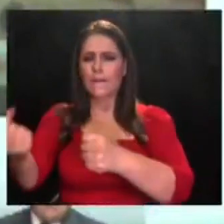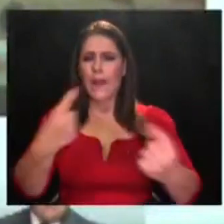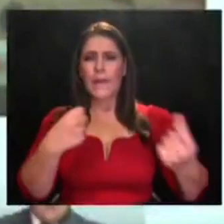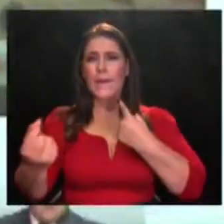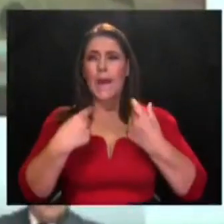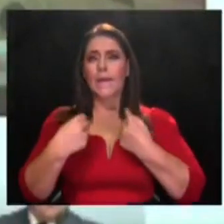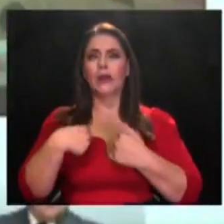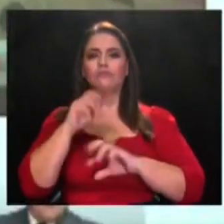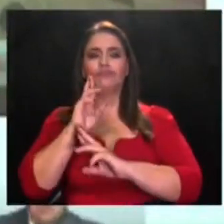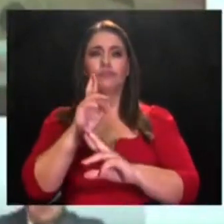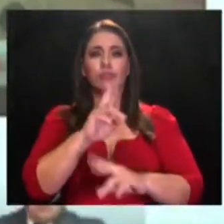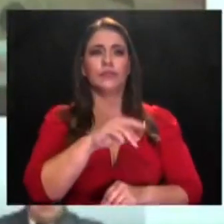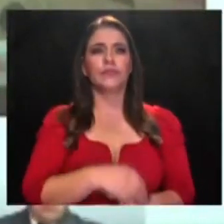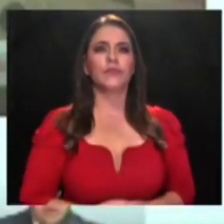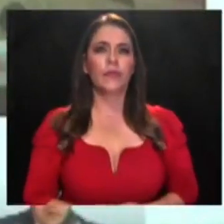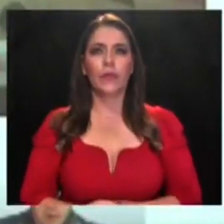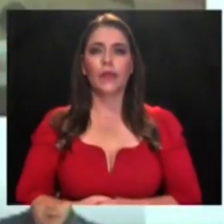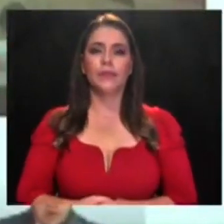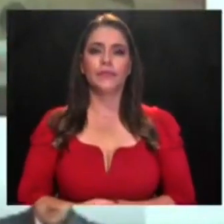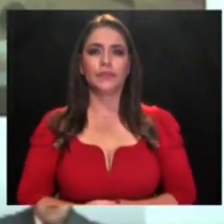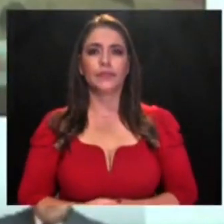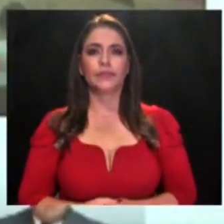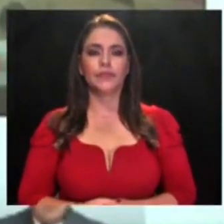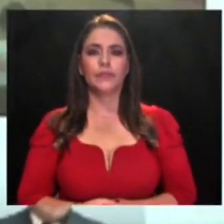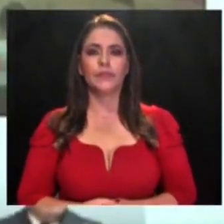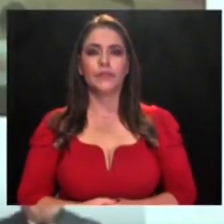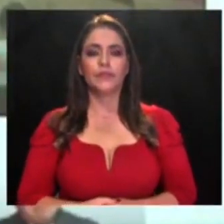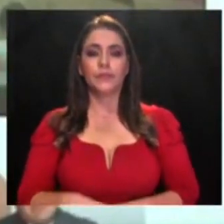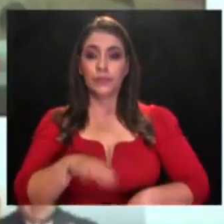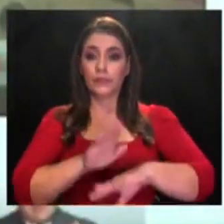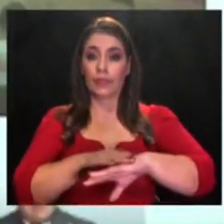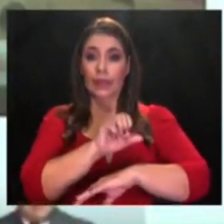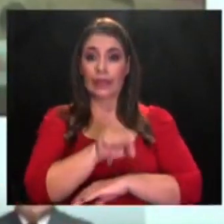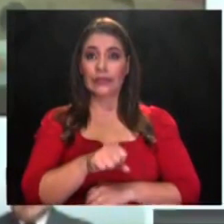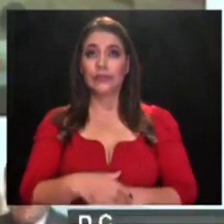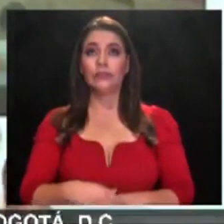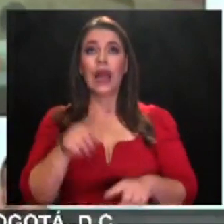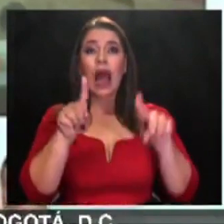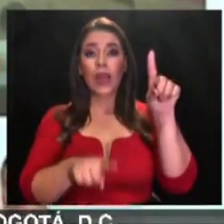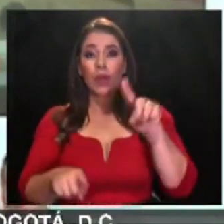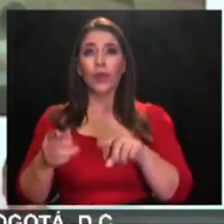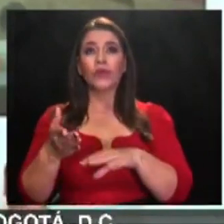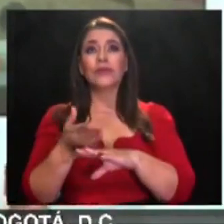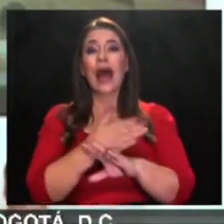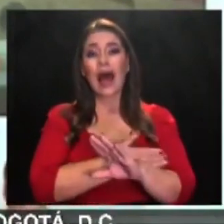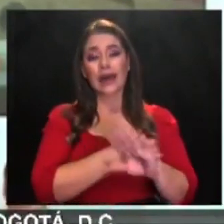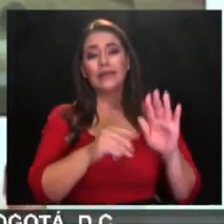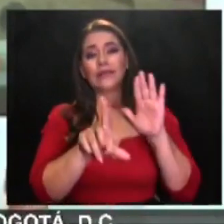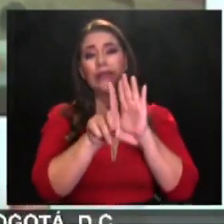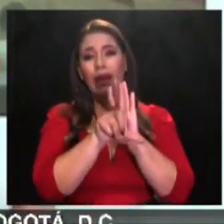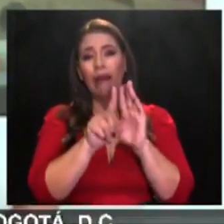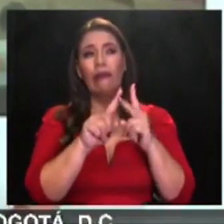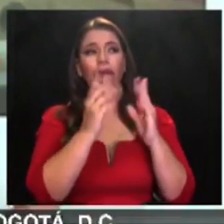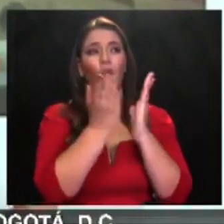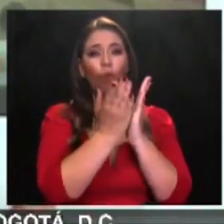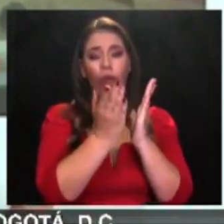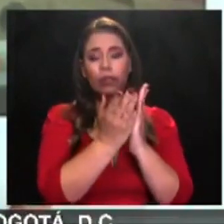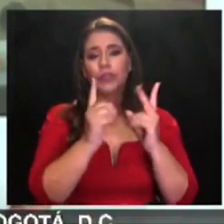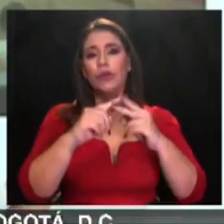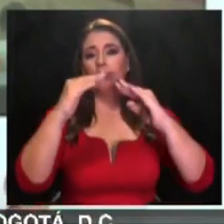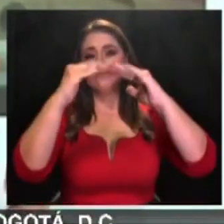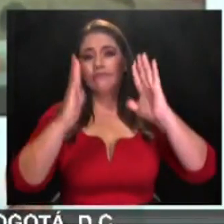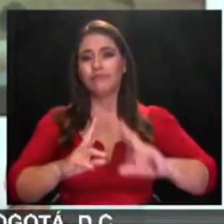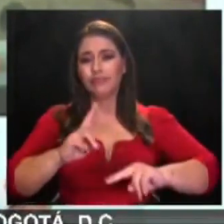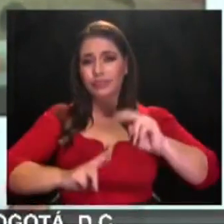cual nosotros habilitamos la posibilidad de, fuera de los retiros que ya estaban por ley, educación, vivienda, salud